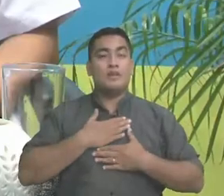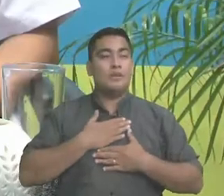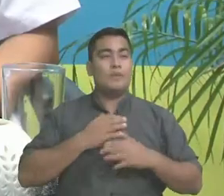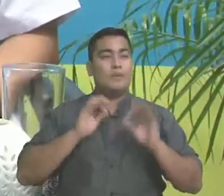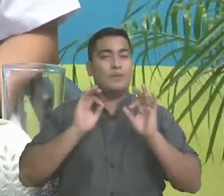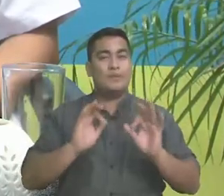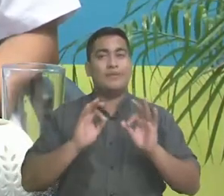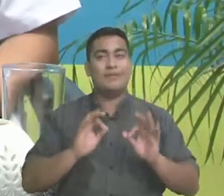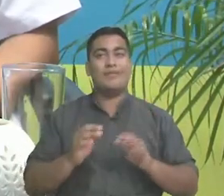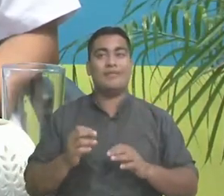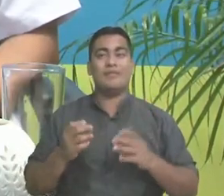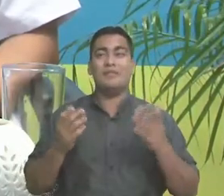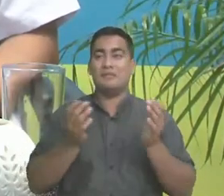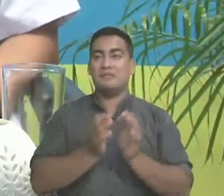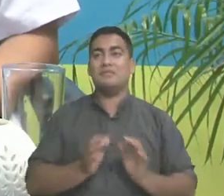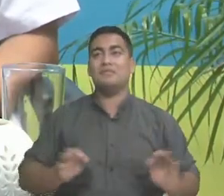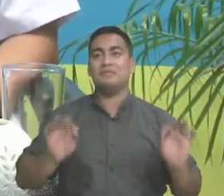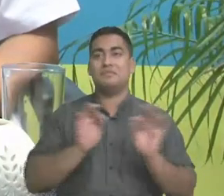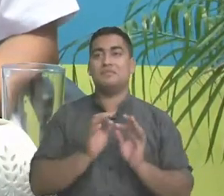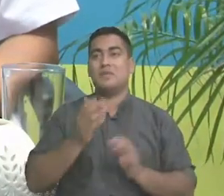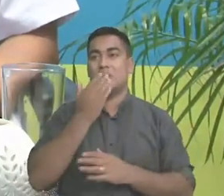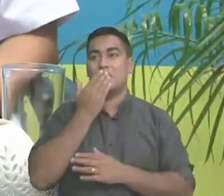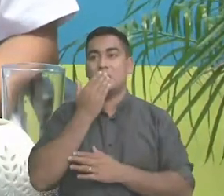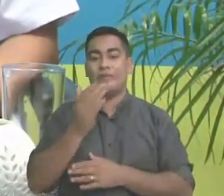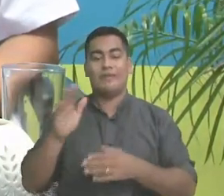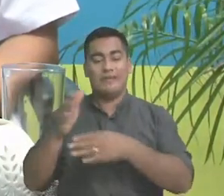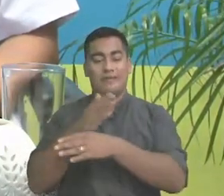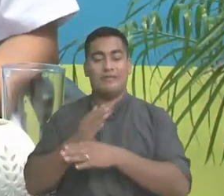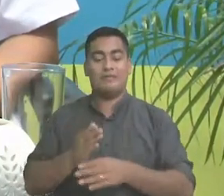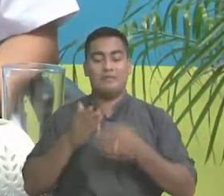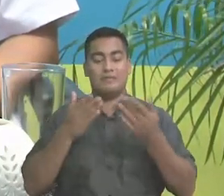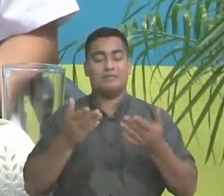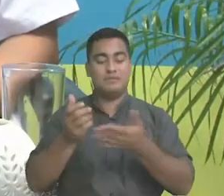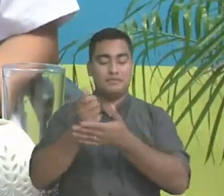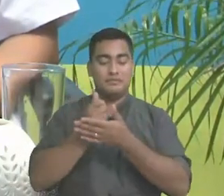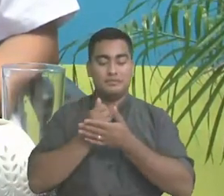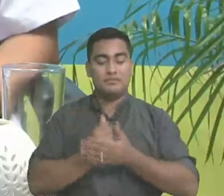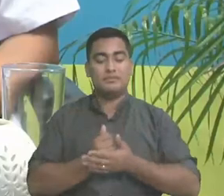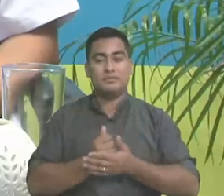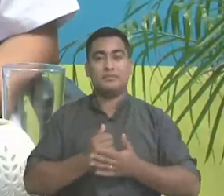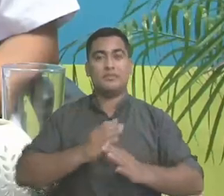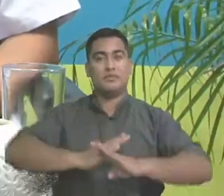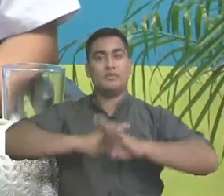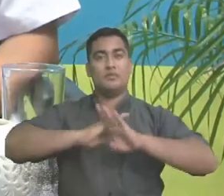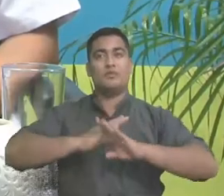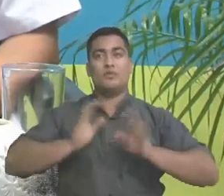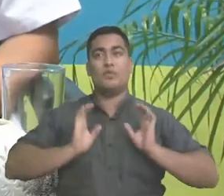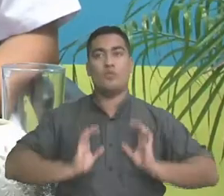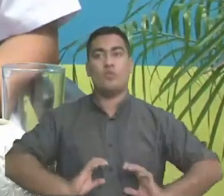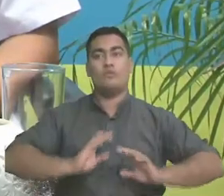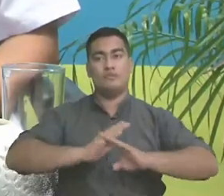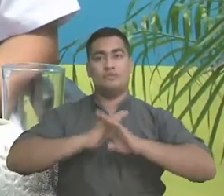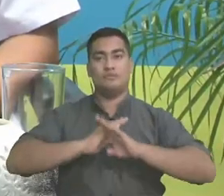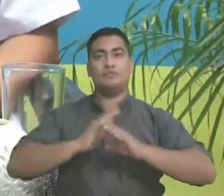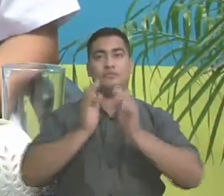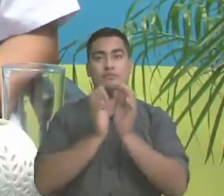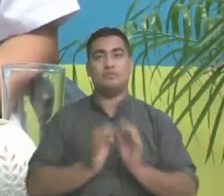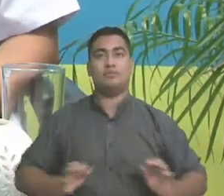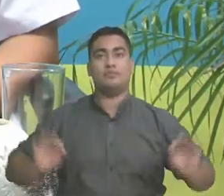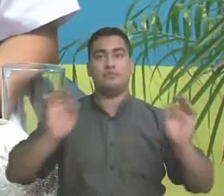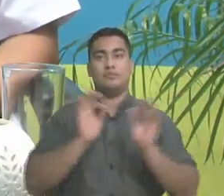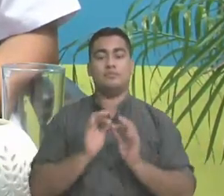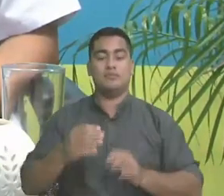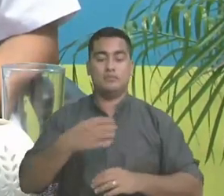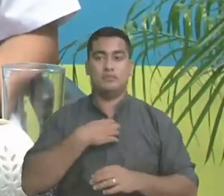parte donde le duele y se hacen puntos energéticos para ayudar a mejorar el sistema inmunológico. Hay ciertos puntos energéticos de